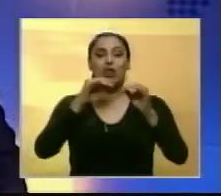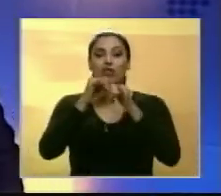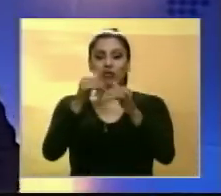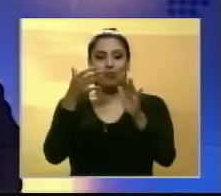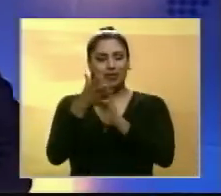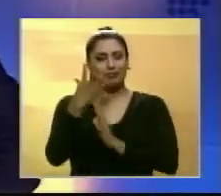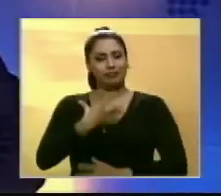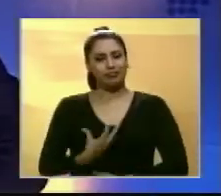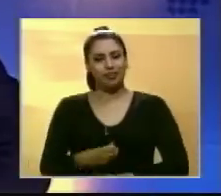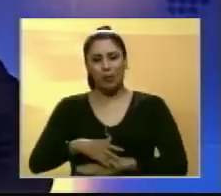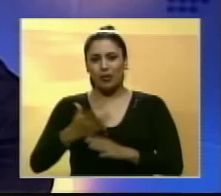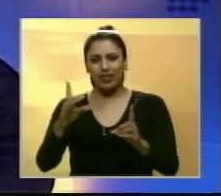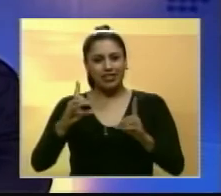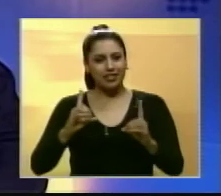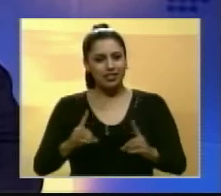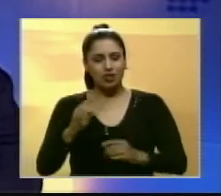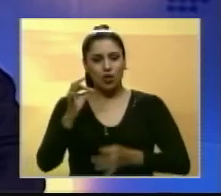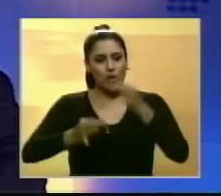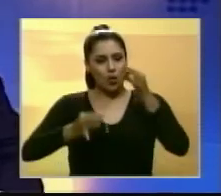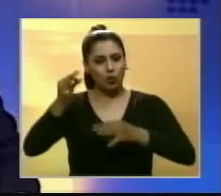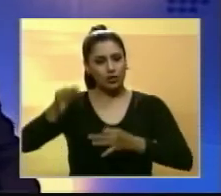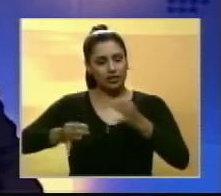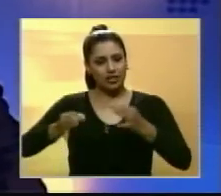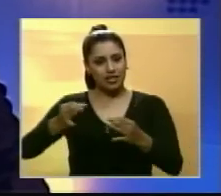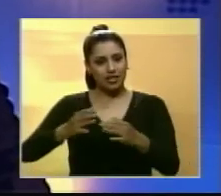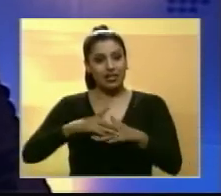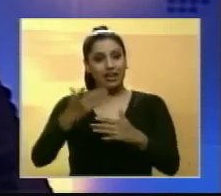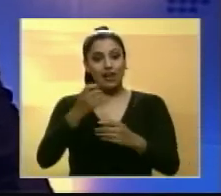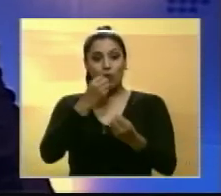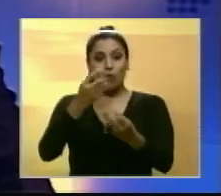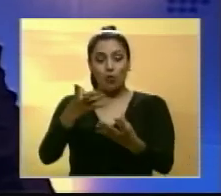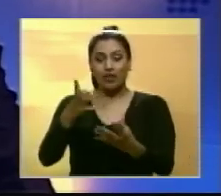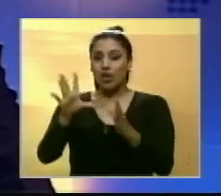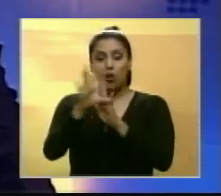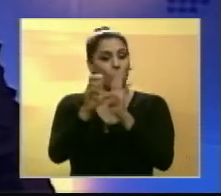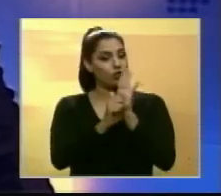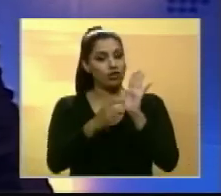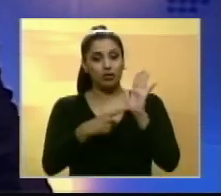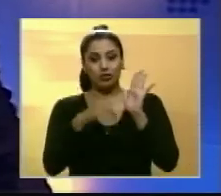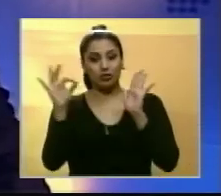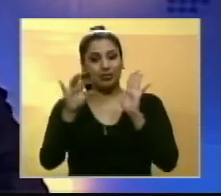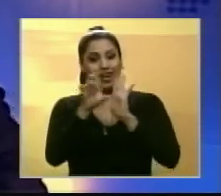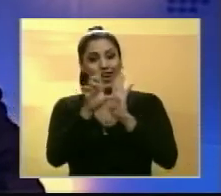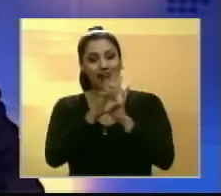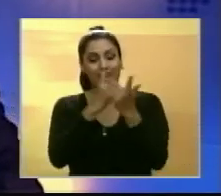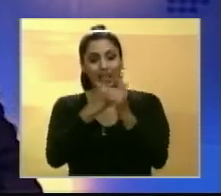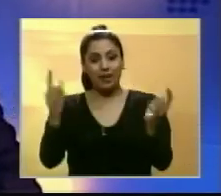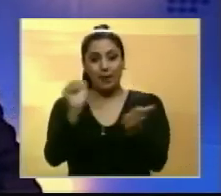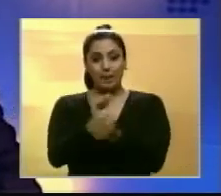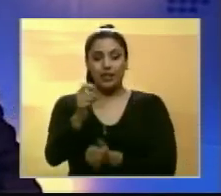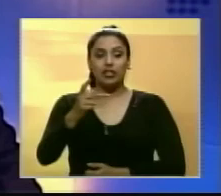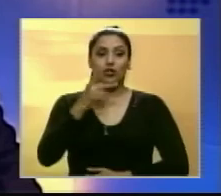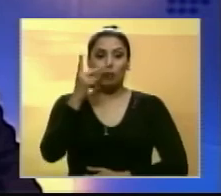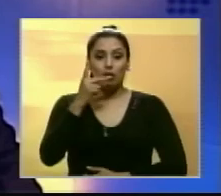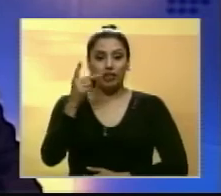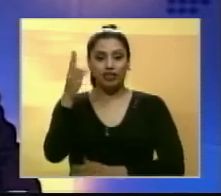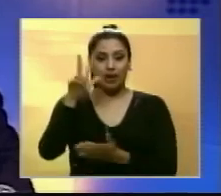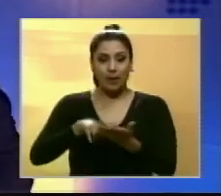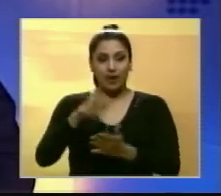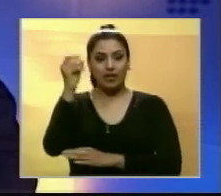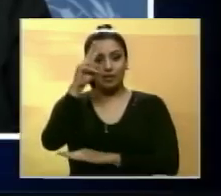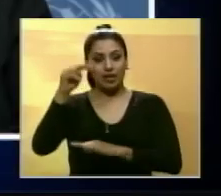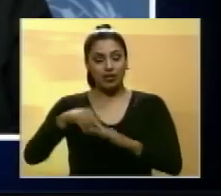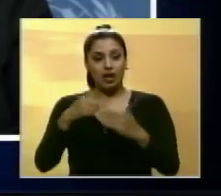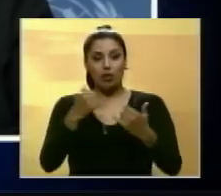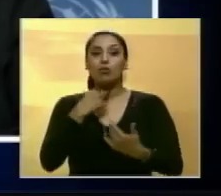mostró decepcionado por la decisión del Tribunal Supremo de Justicia de declarar inconstitucional la ley de amnistía aprobada en la Asamblea Nacional.